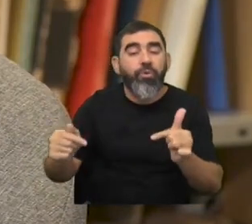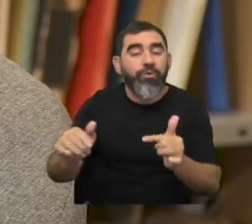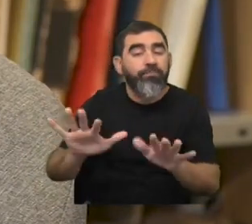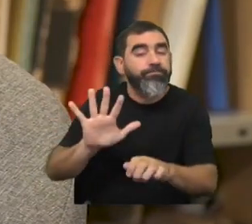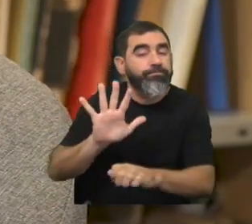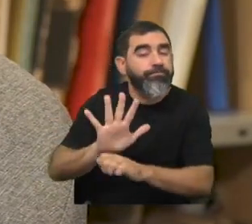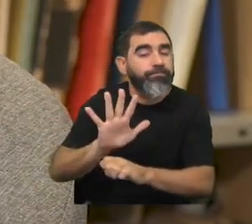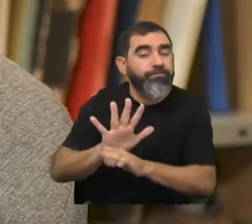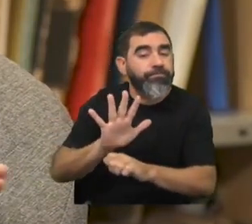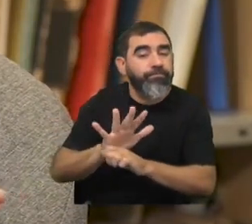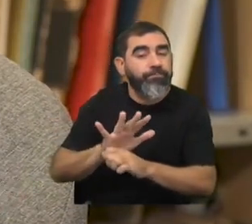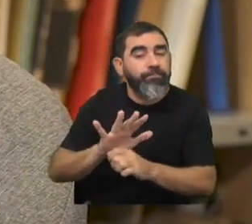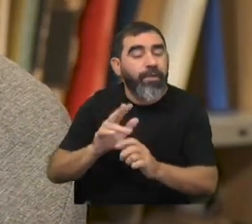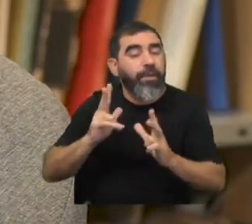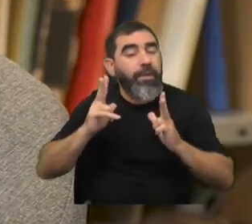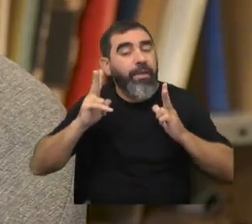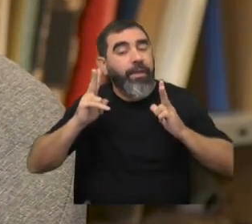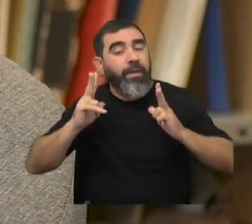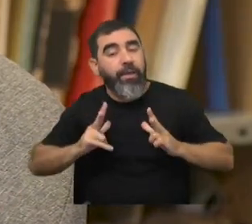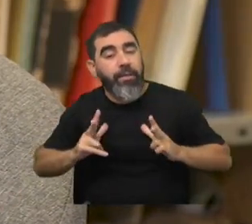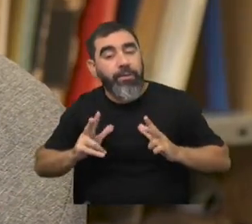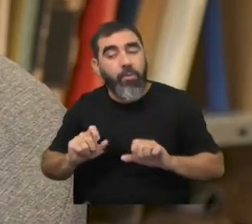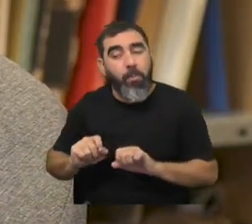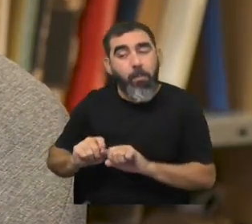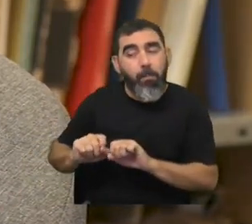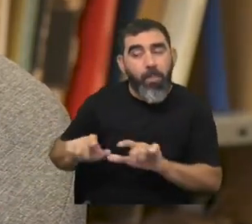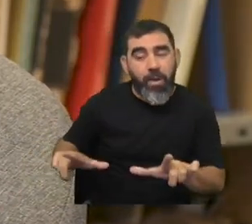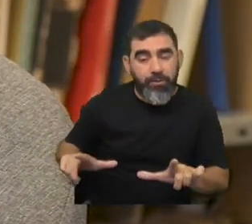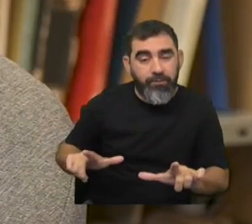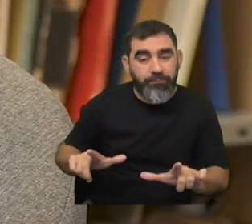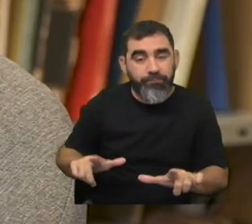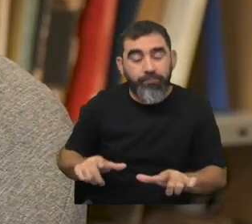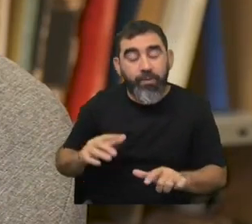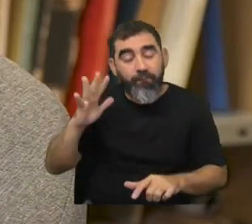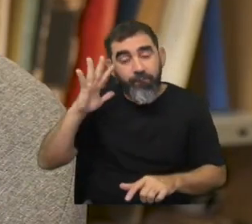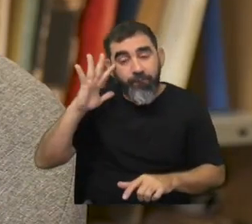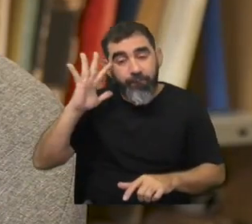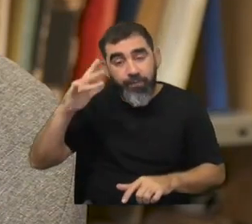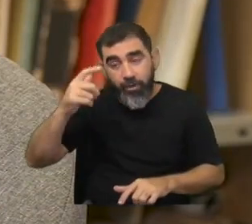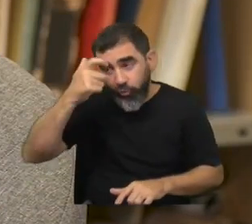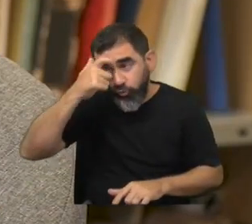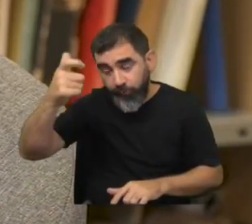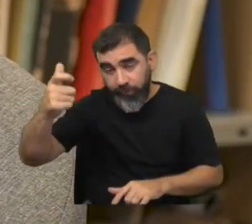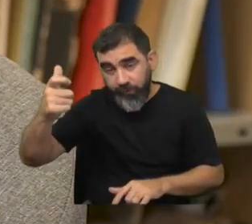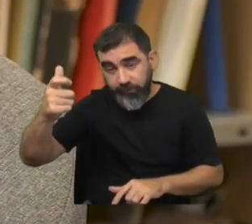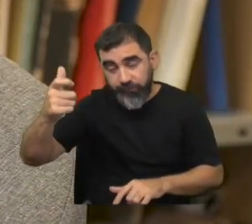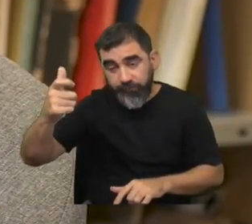lo quizá éticamente inadecuado. Bueno, la filosofía de la ciencia